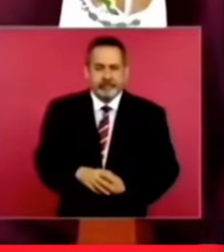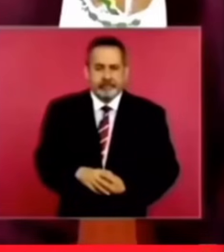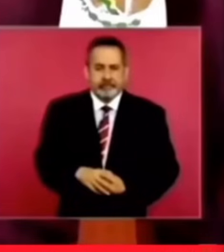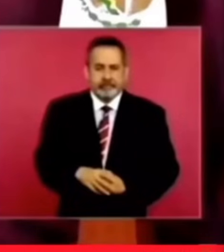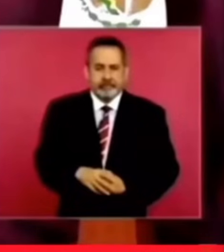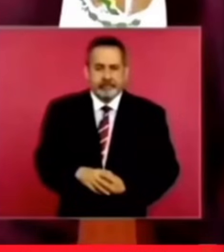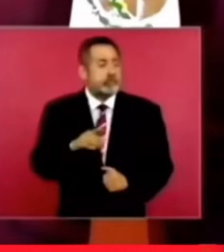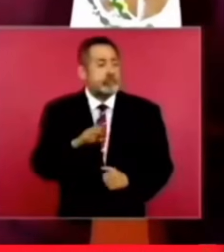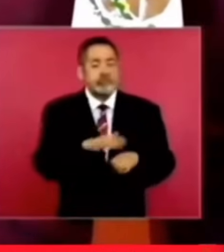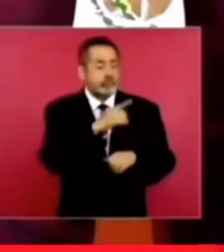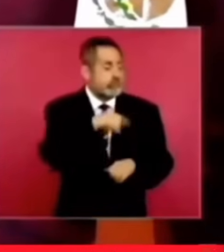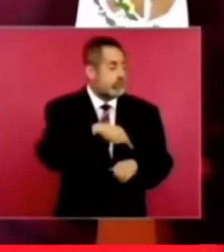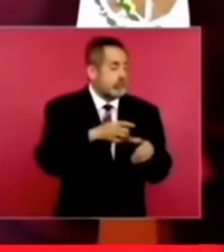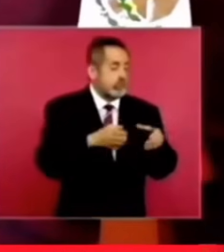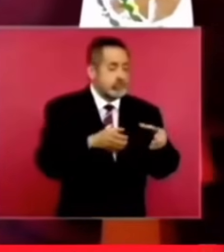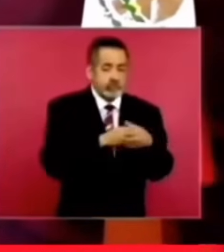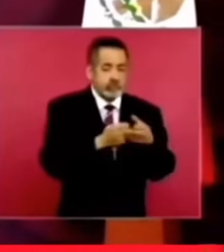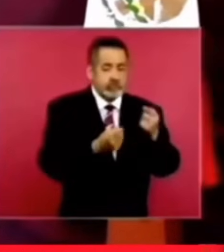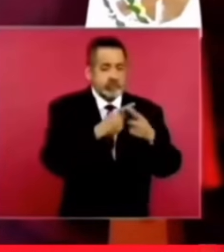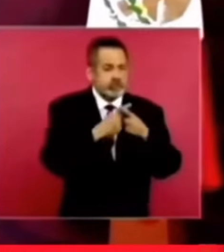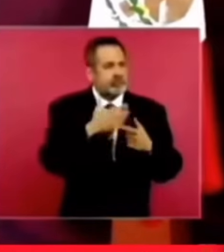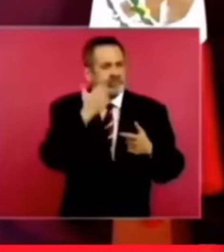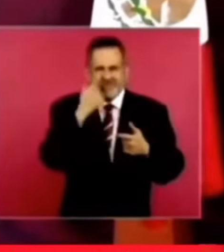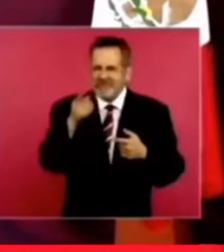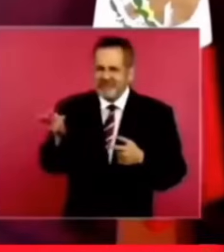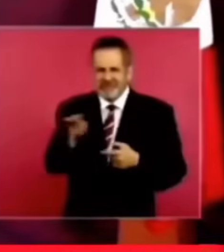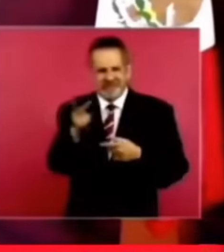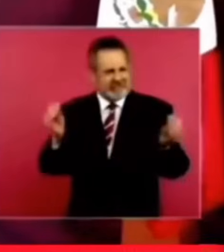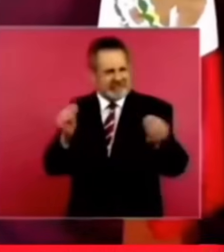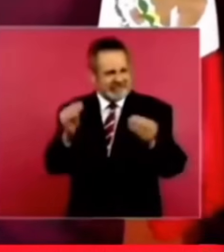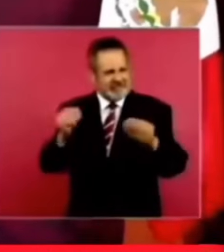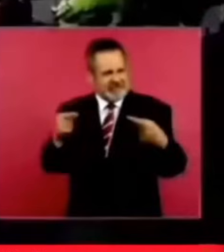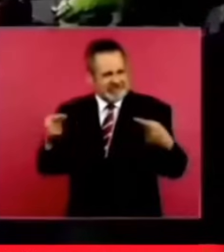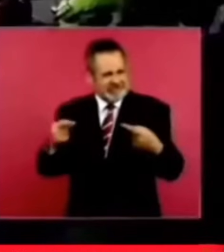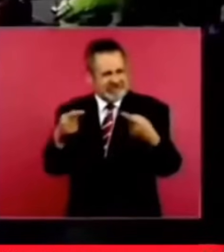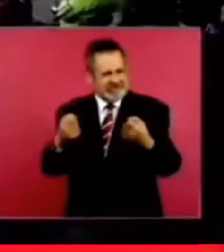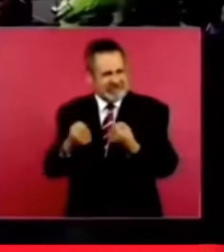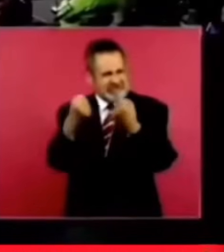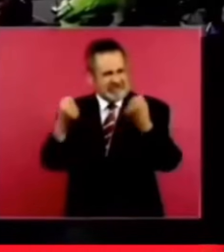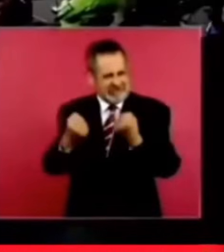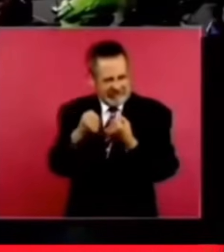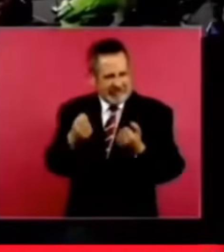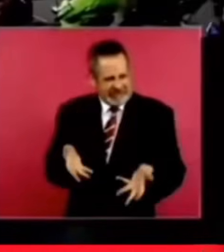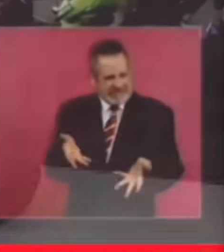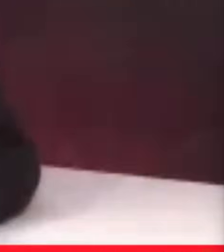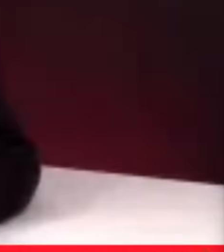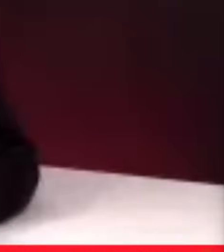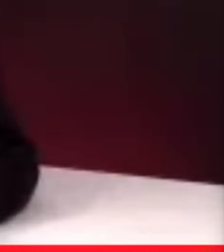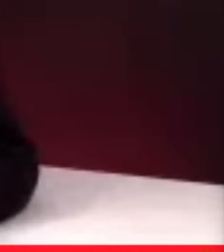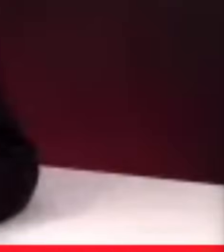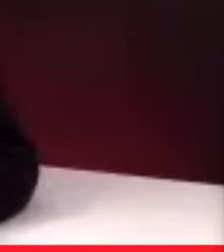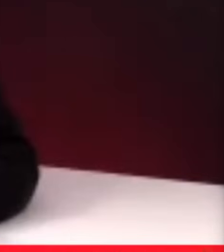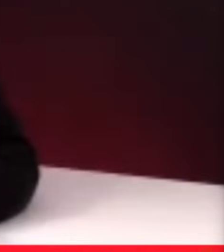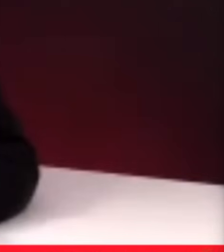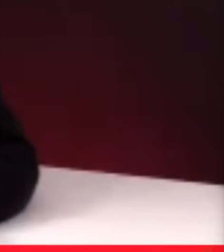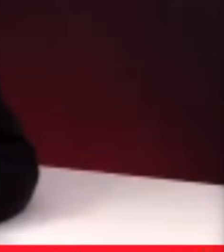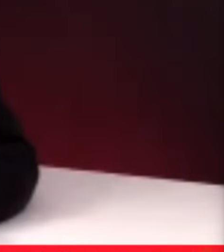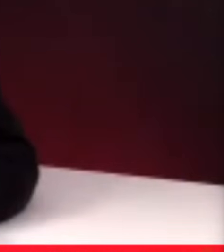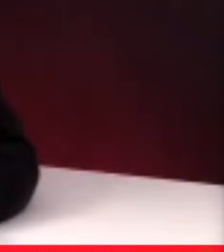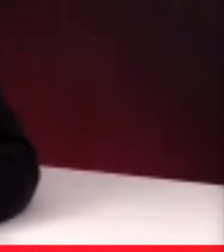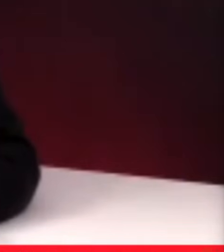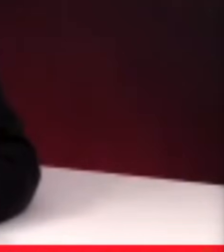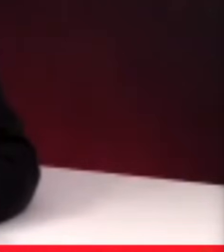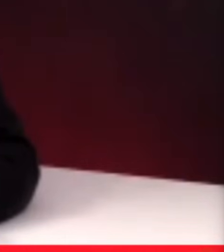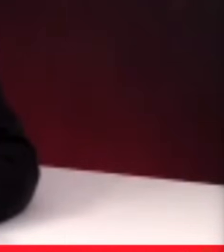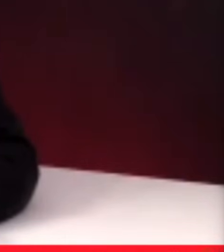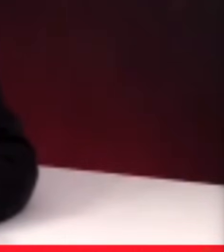apuestan al pleito. El presidente hasta en tonito y con la risita ahí de medio burlándose de